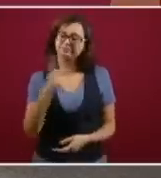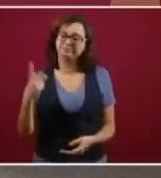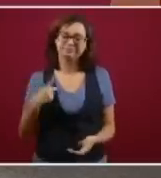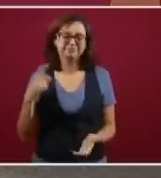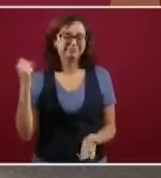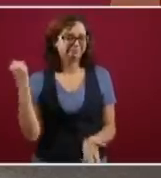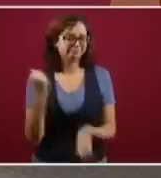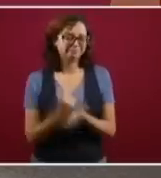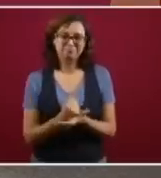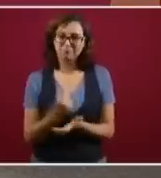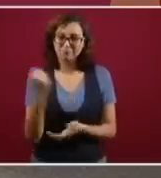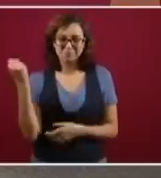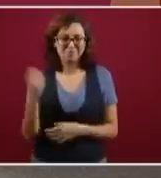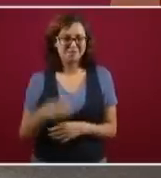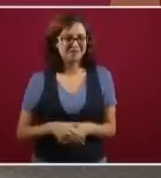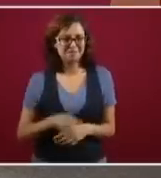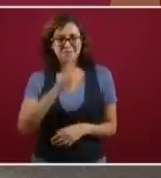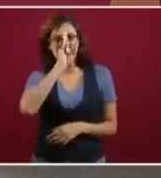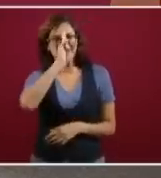no puedan